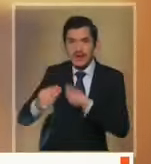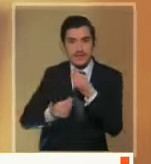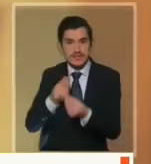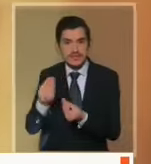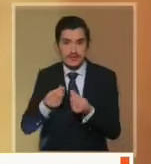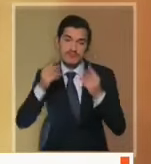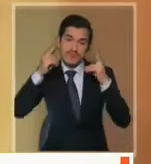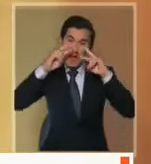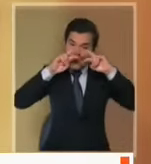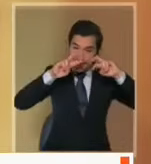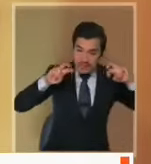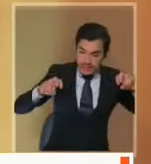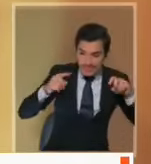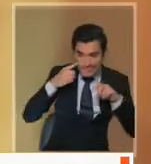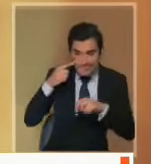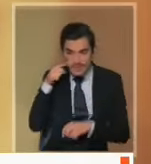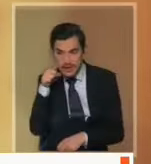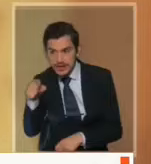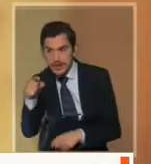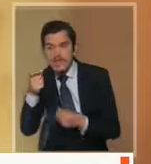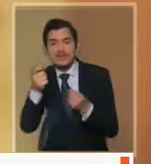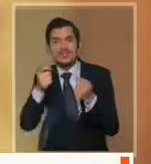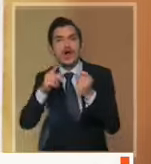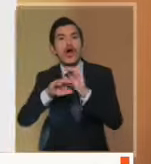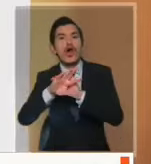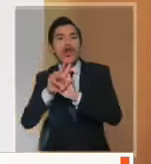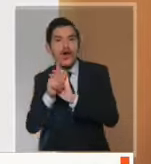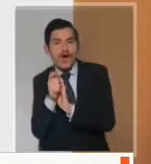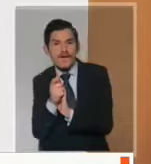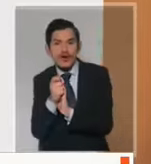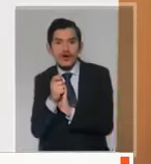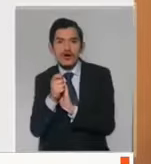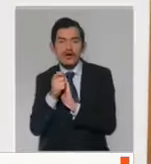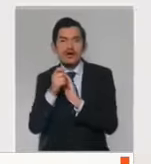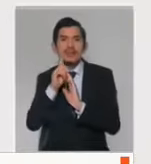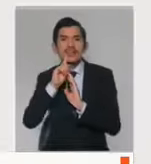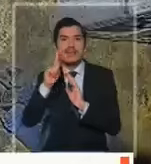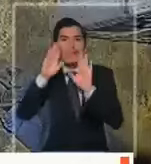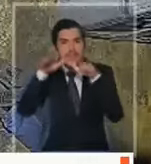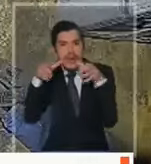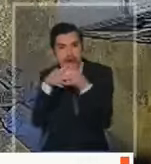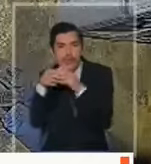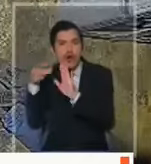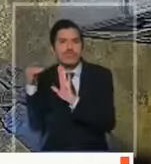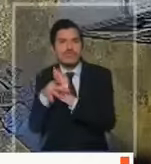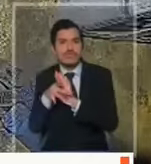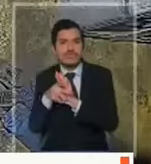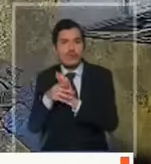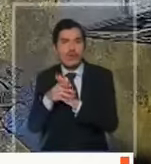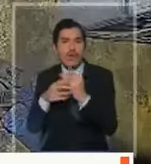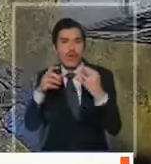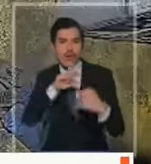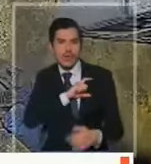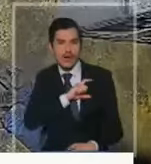Según la investigación, sería similar a este robo que presuntamente habría cometido la misma banda.